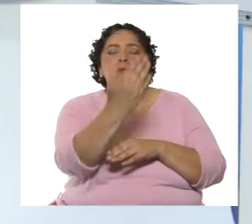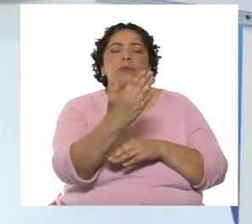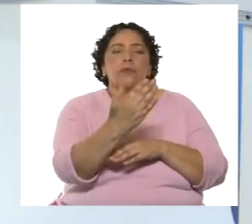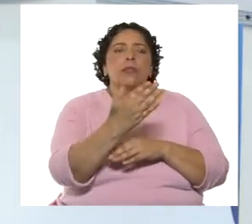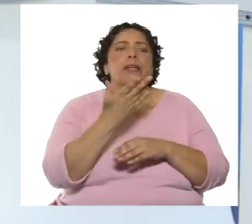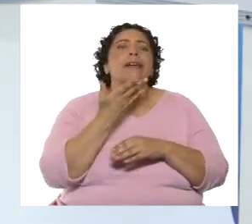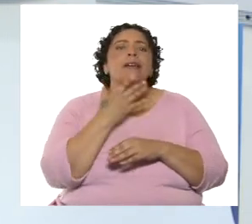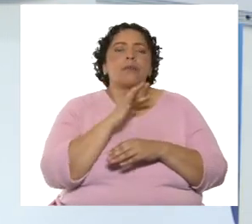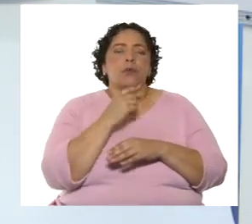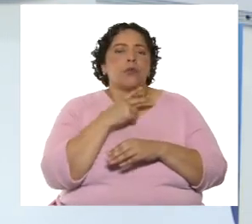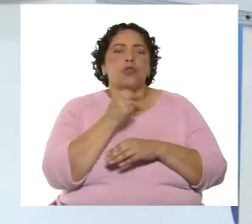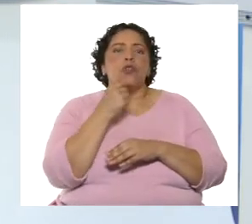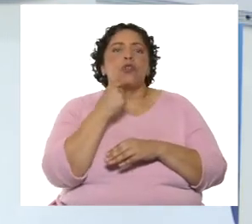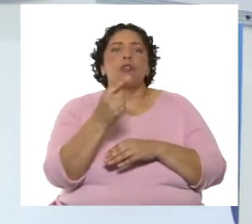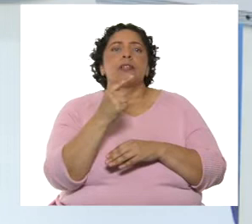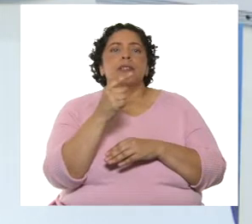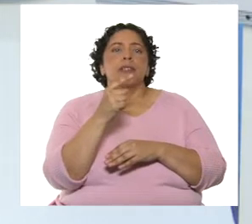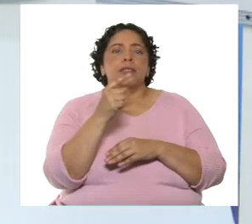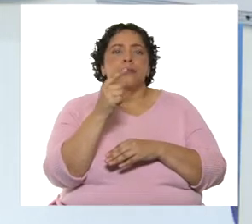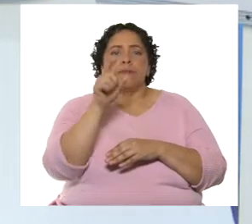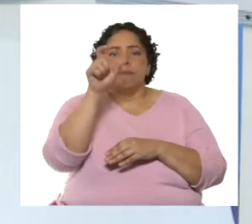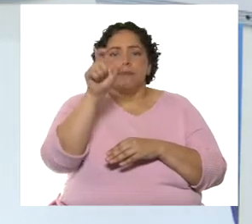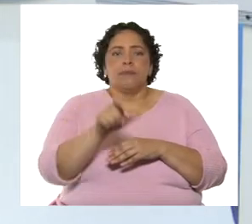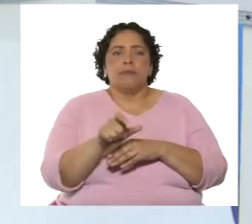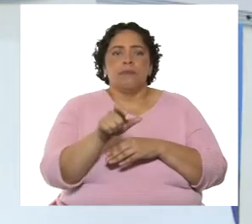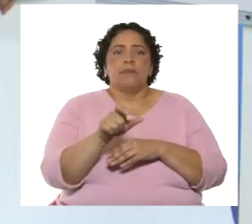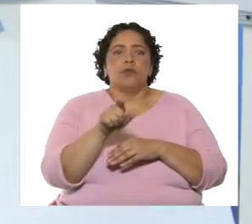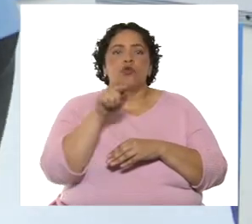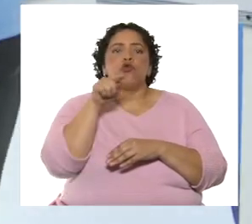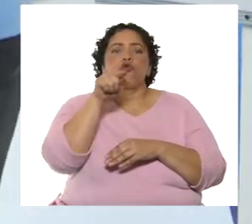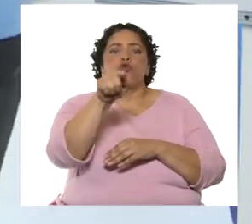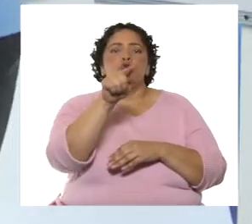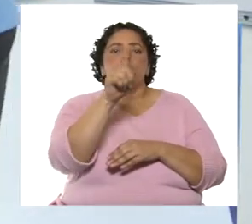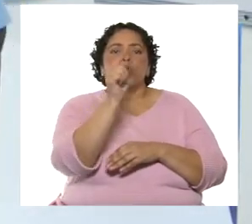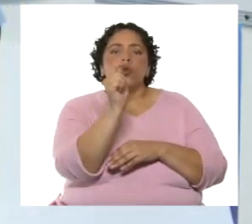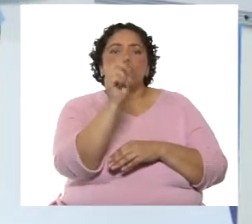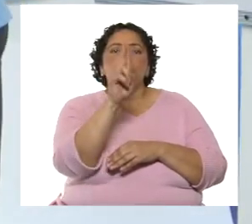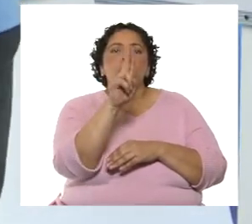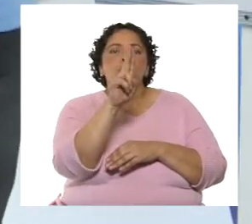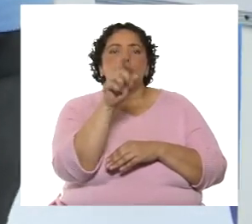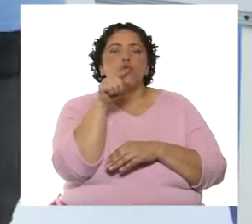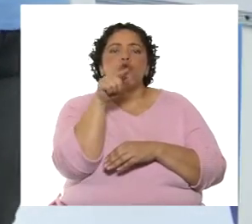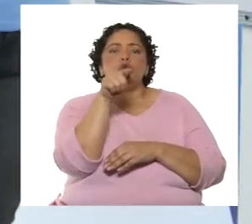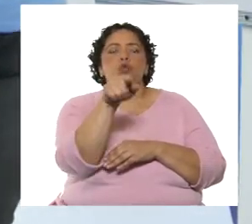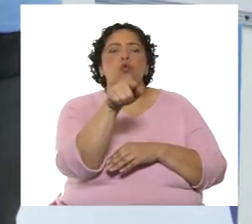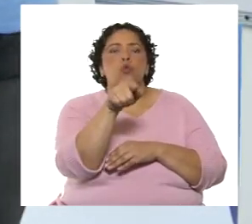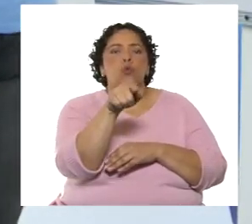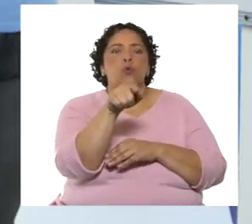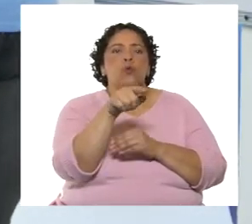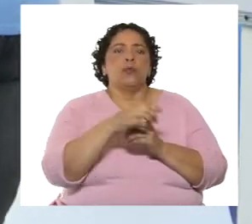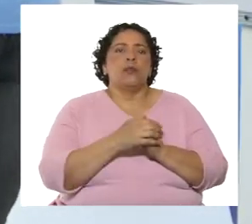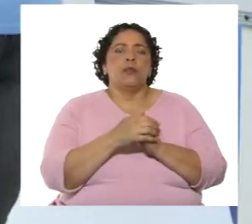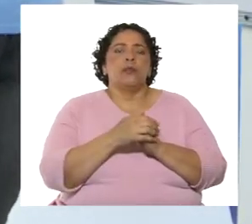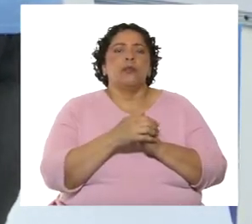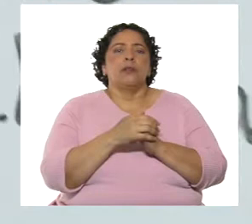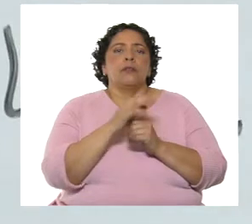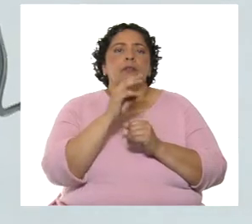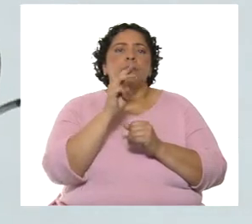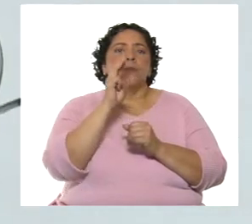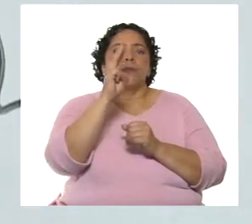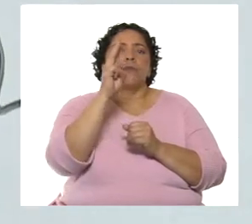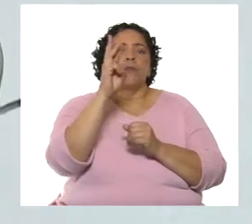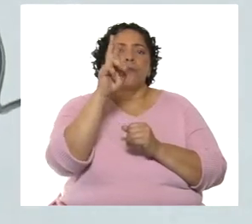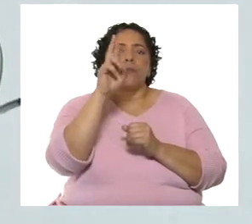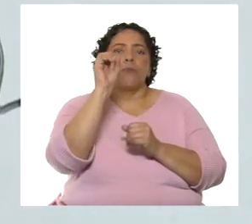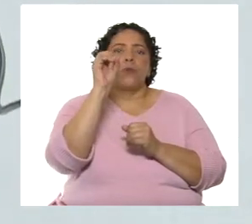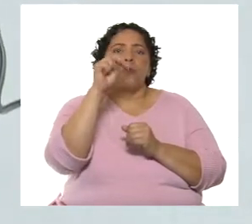voy a decir, para no decir Cibrani, yo puedo decir tú. O sea, tú es un pronombre. Tenemos allí, los